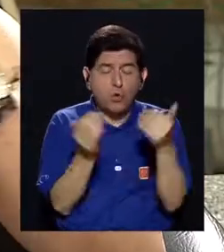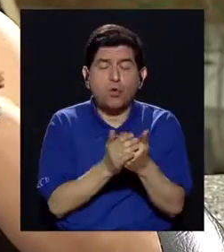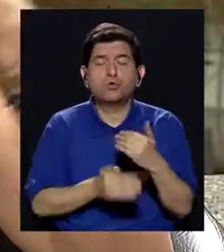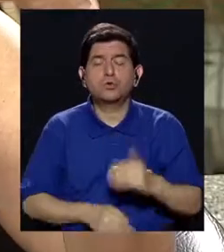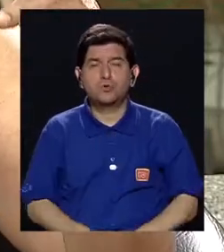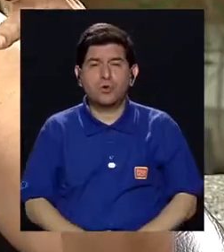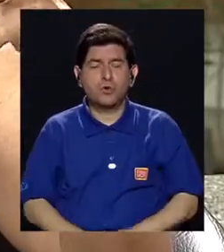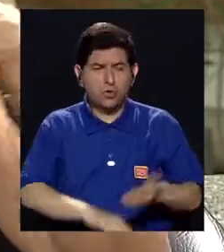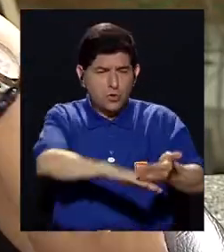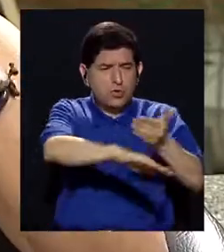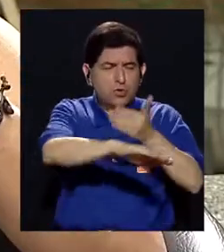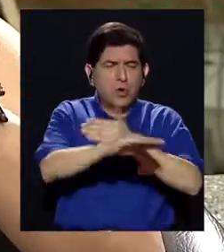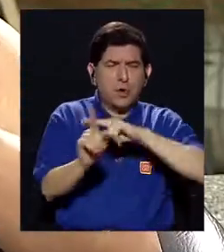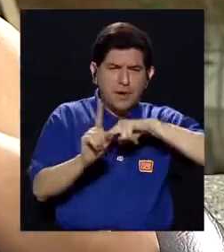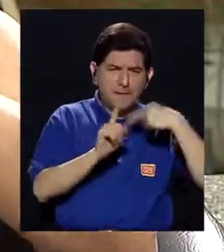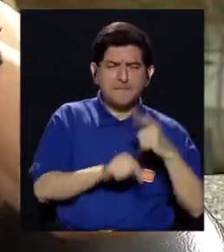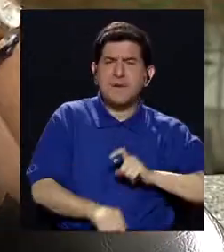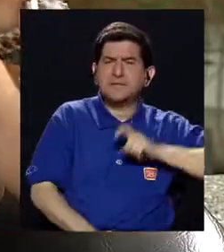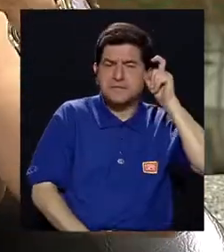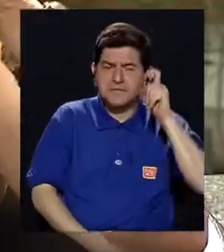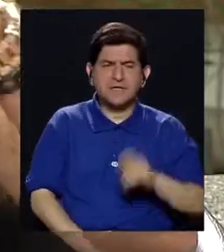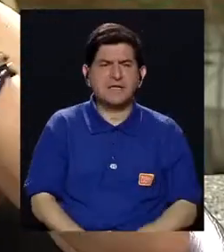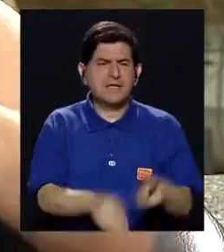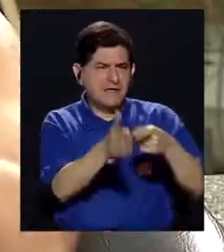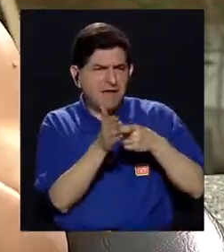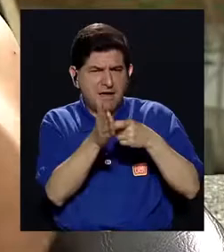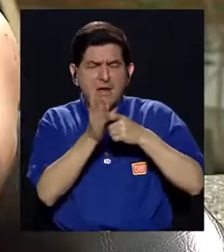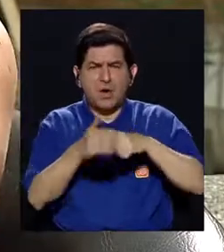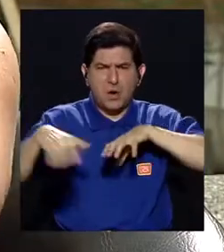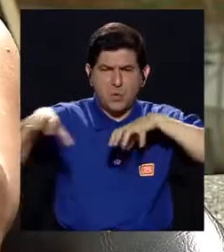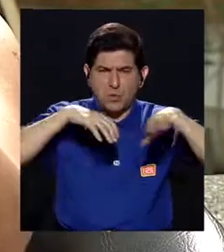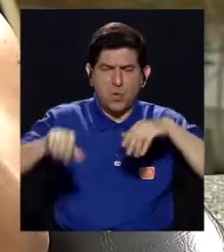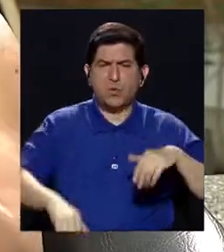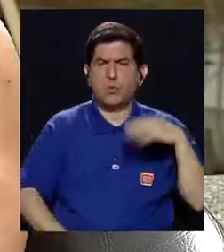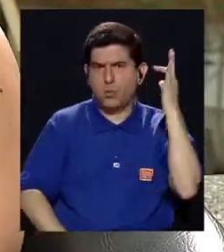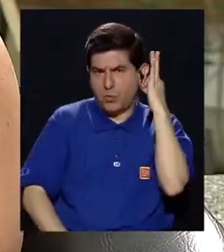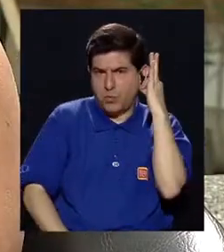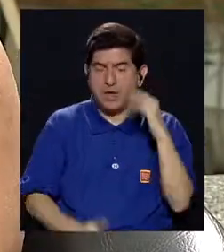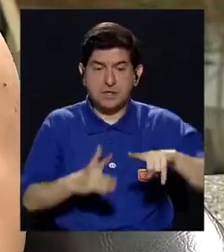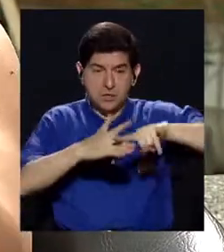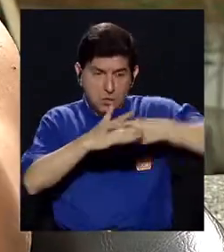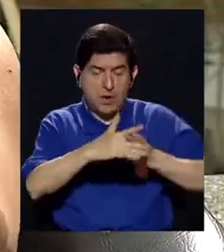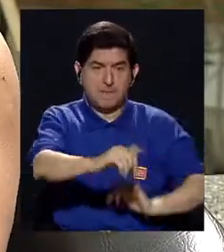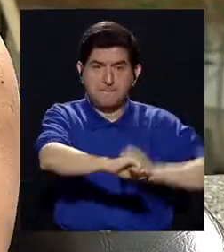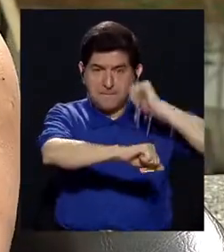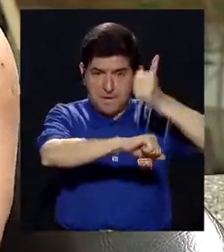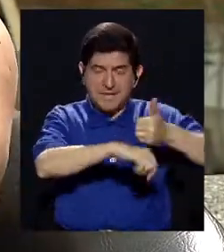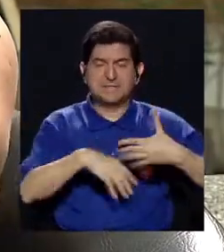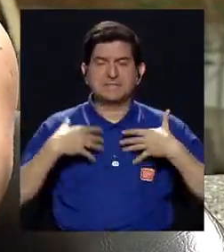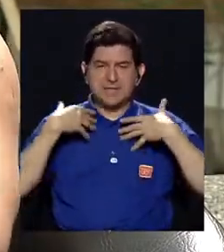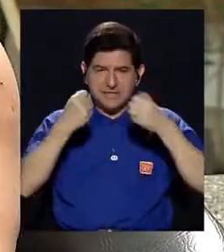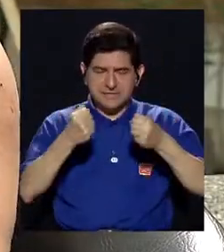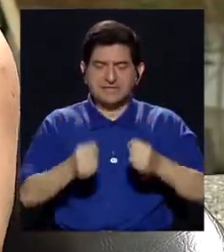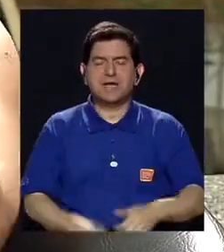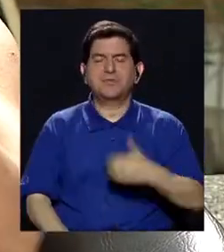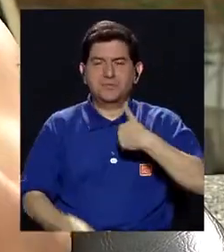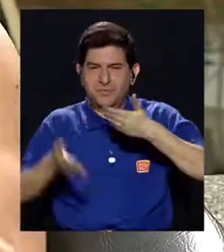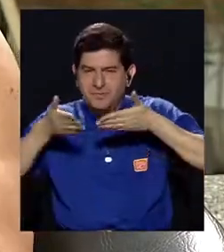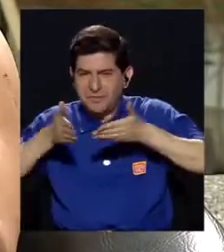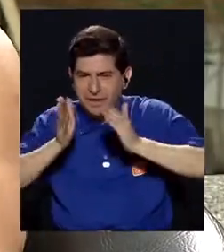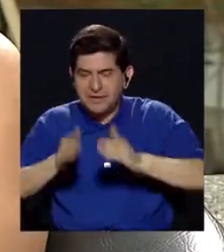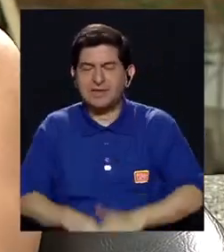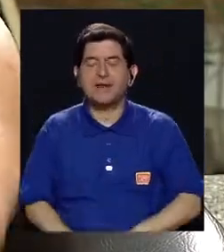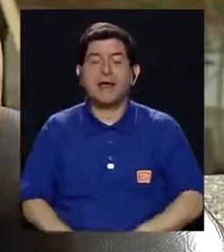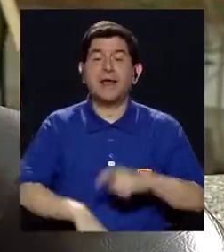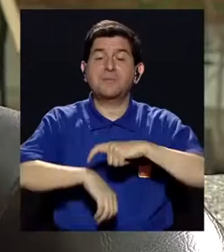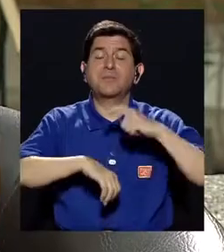se empieza a colocar la salud reproductiva como toma de decisiones, autonomía sobre el cuerpo, empoderamiento